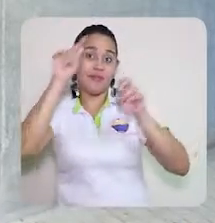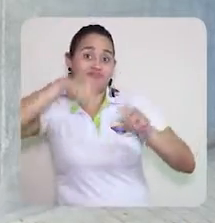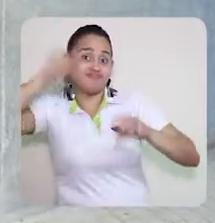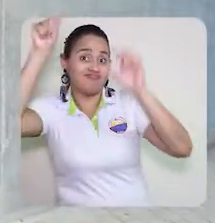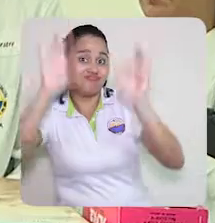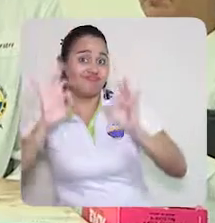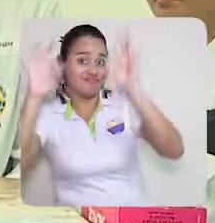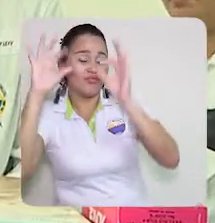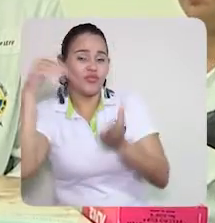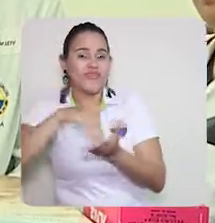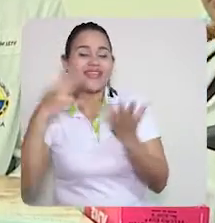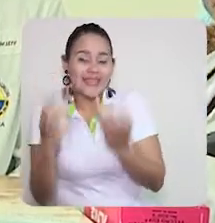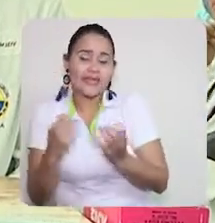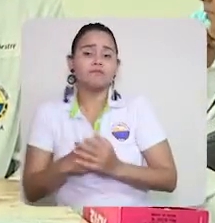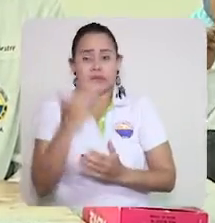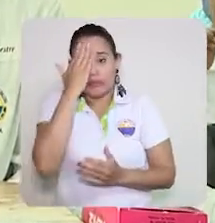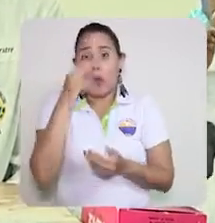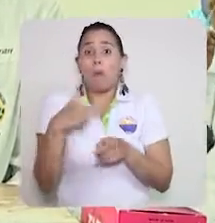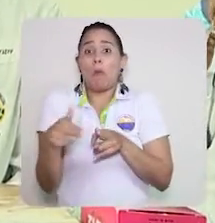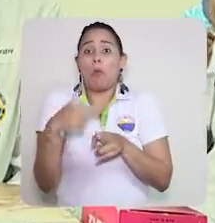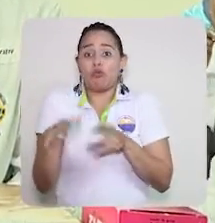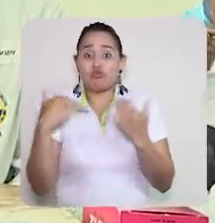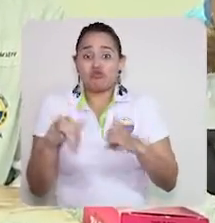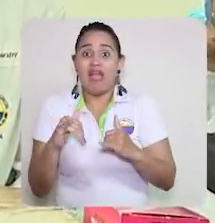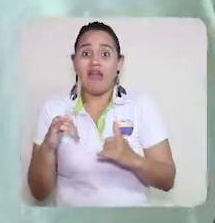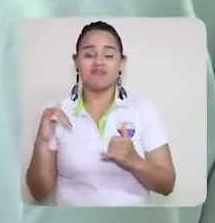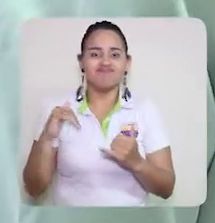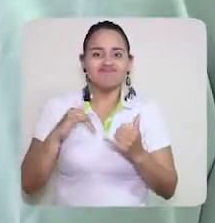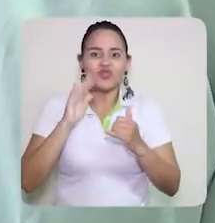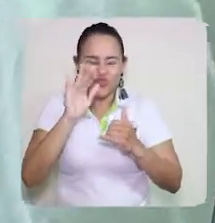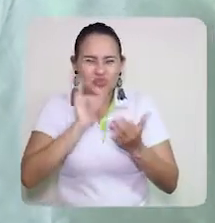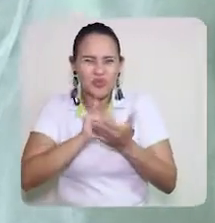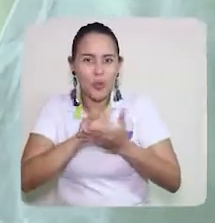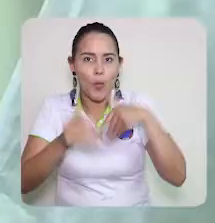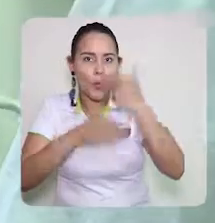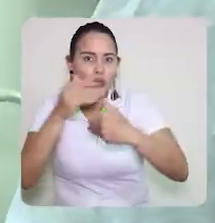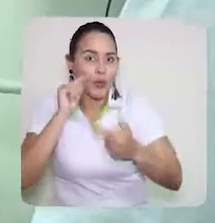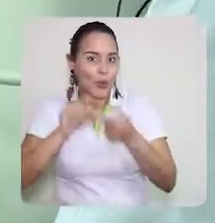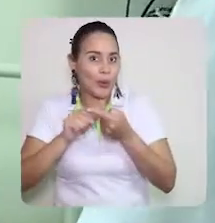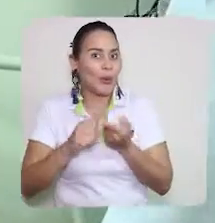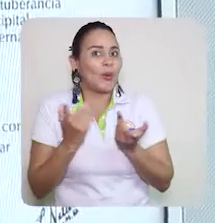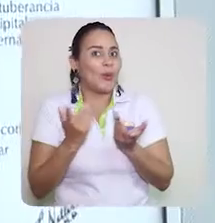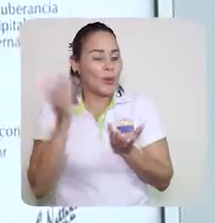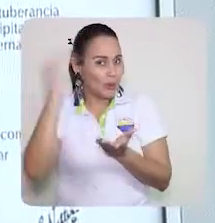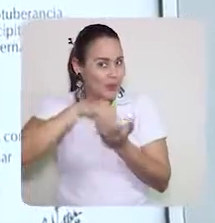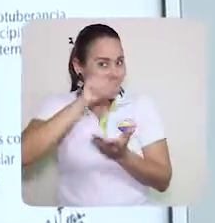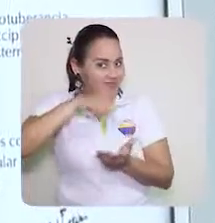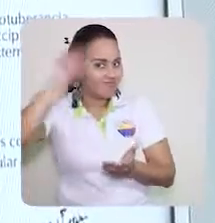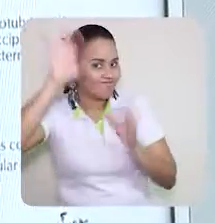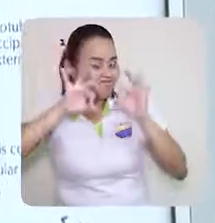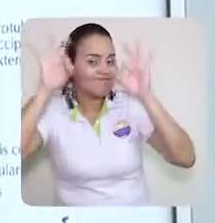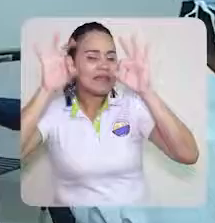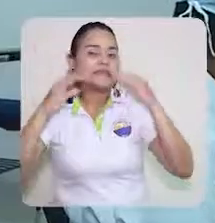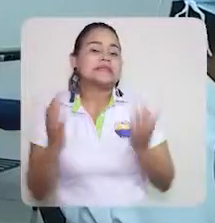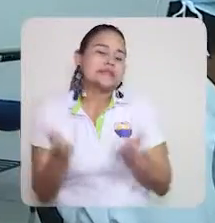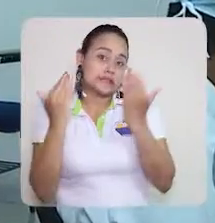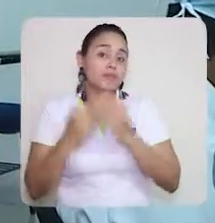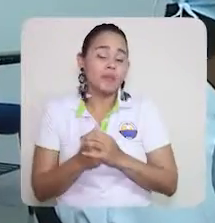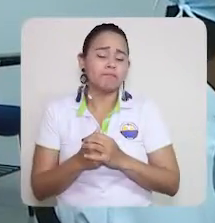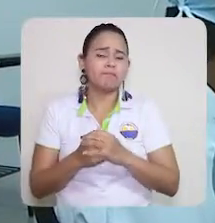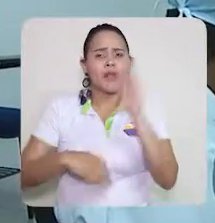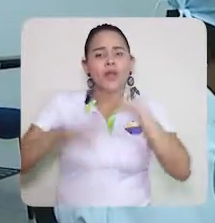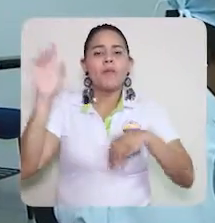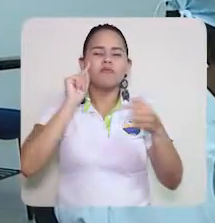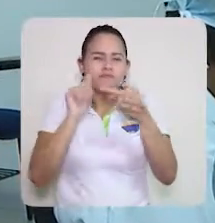de salud que estará próximamente en ese proceso. Y también, pues, que la universidad entre a avanzar